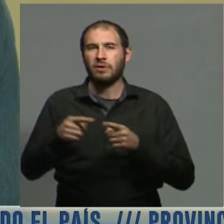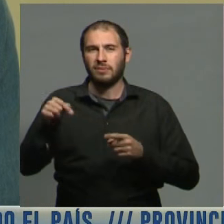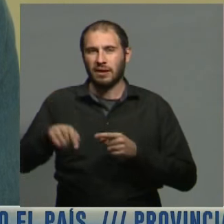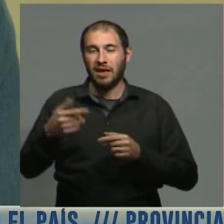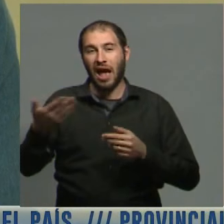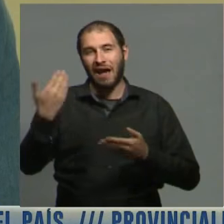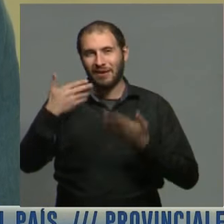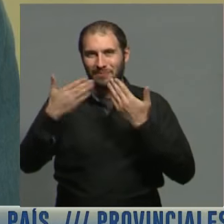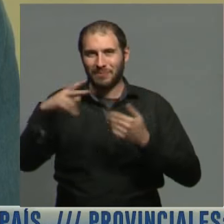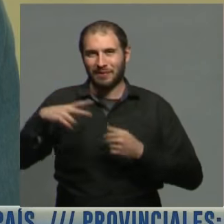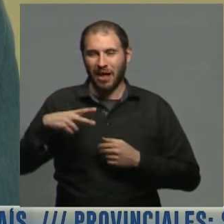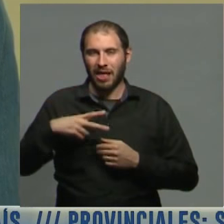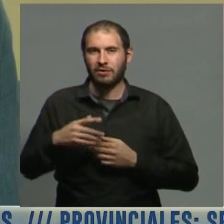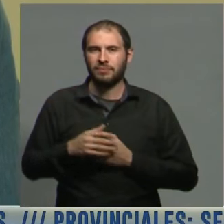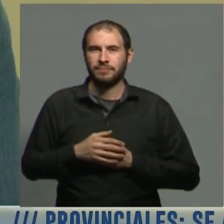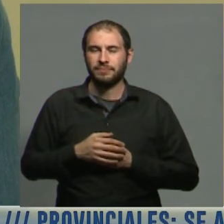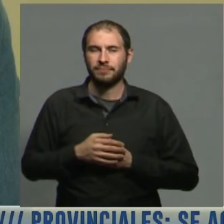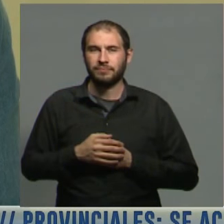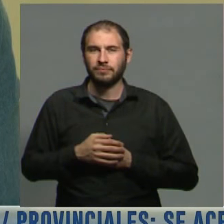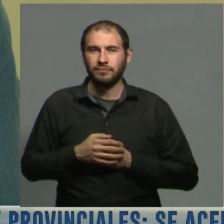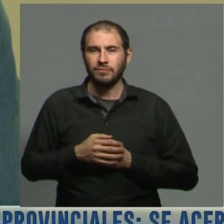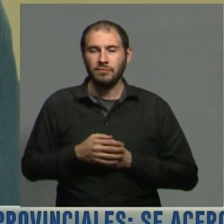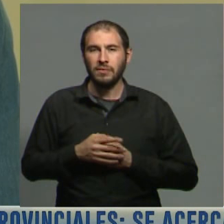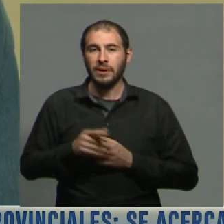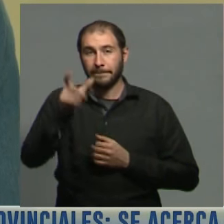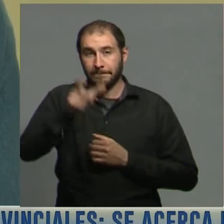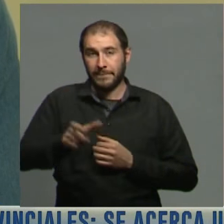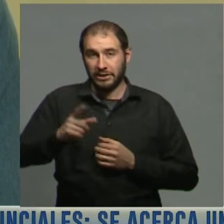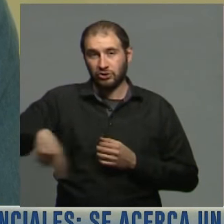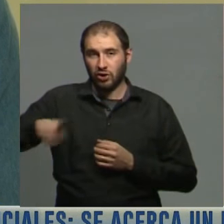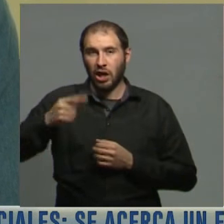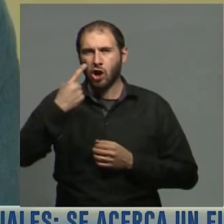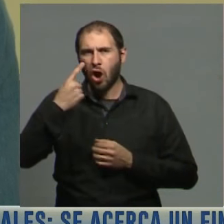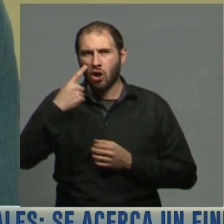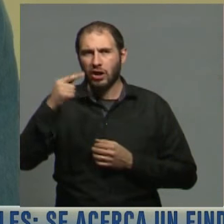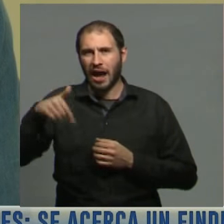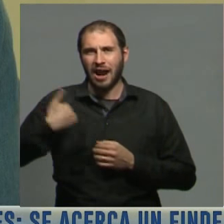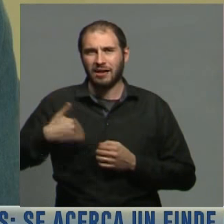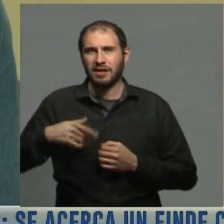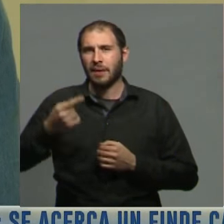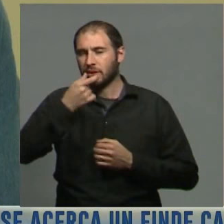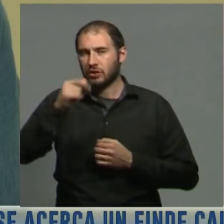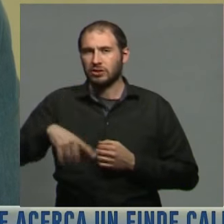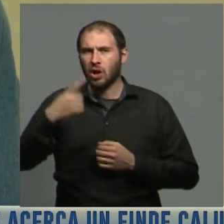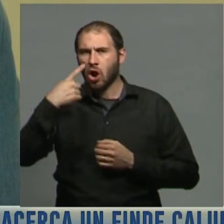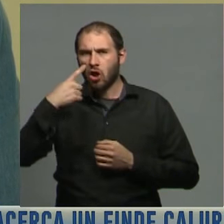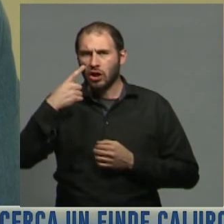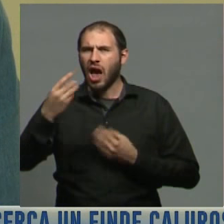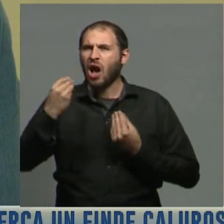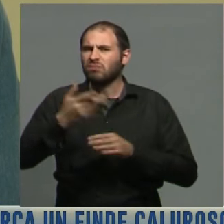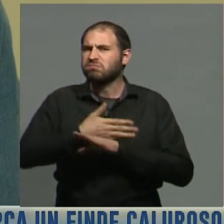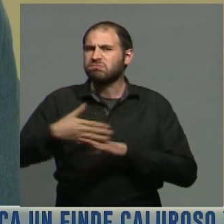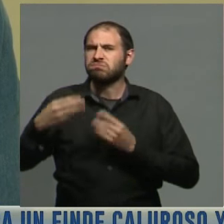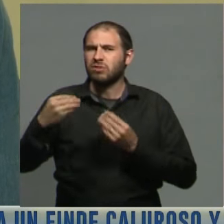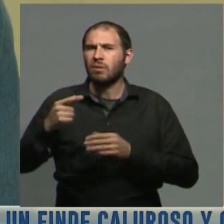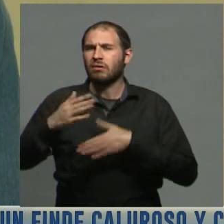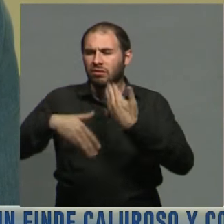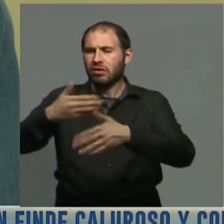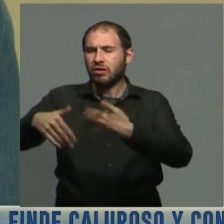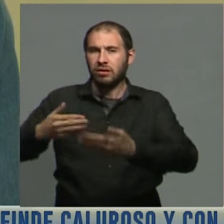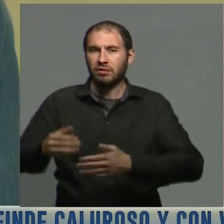hablábamos fuera del aire, era un poco que la gente conozca aquí en Argentina y en Mendoza cómo viven el día a